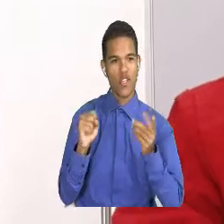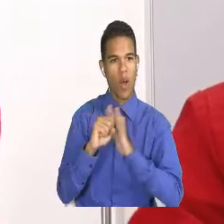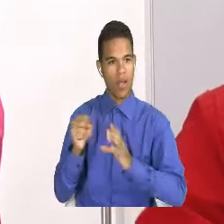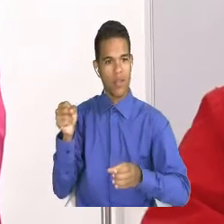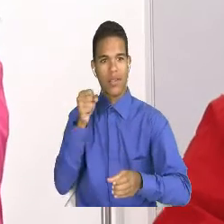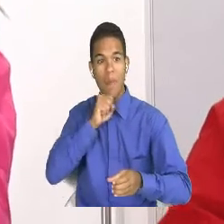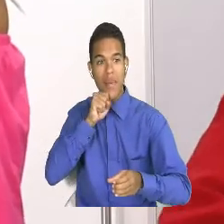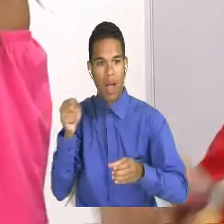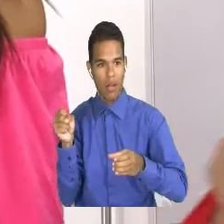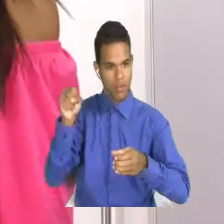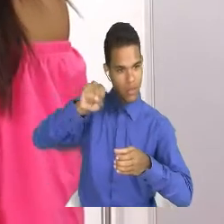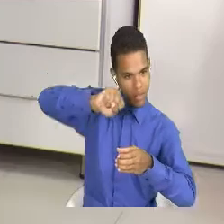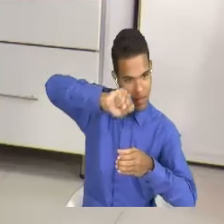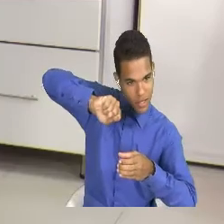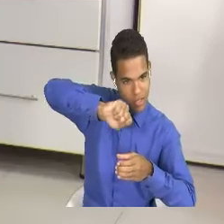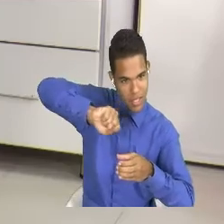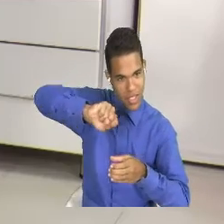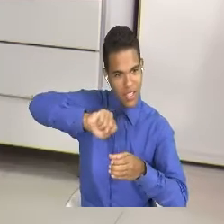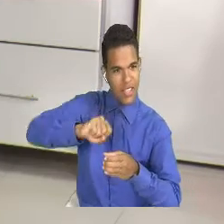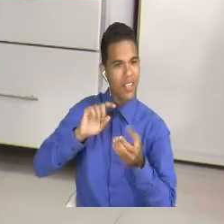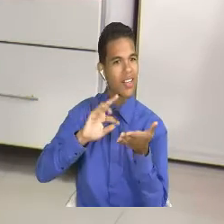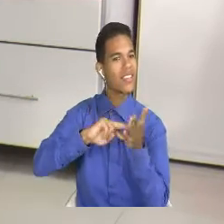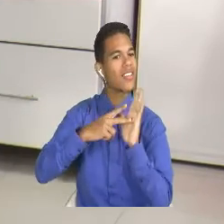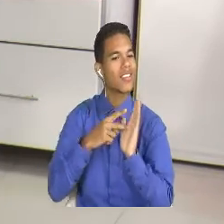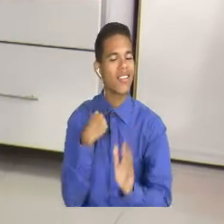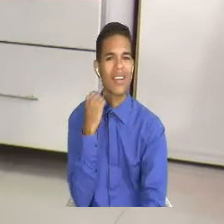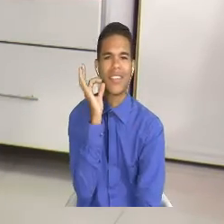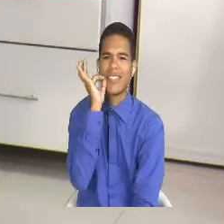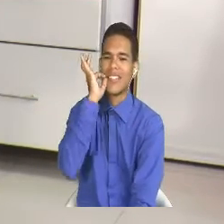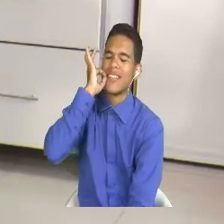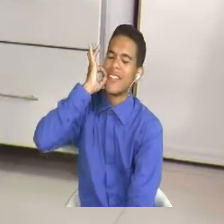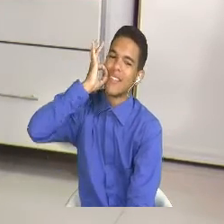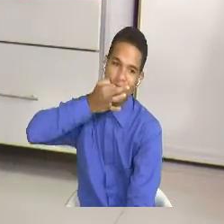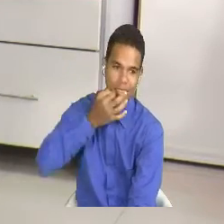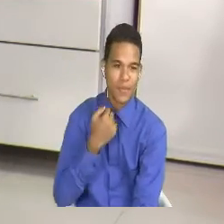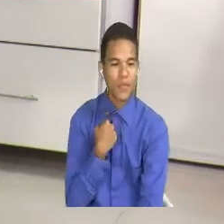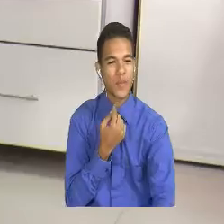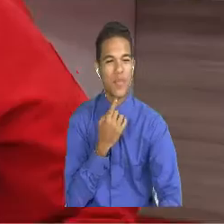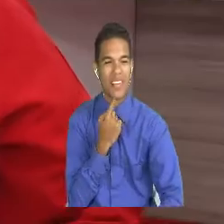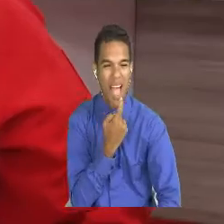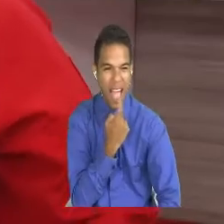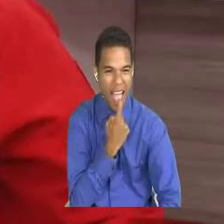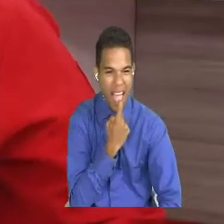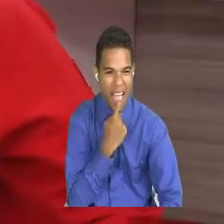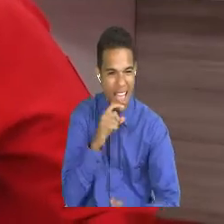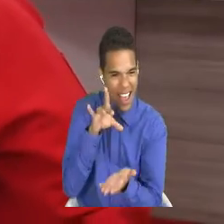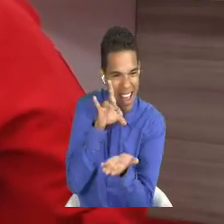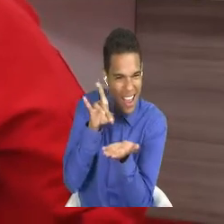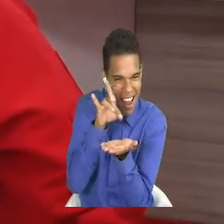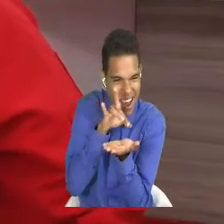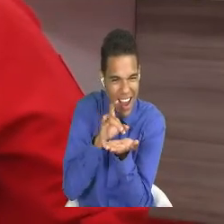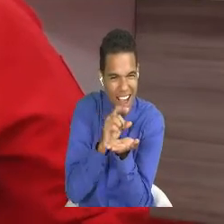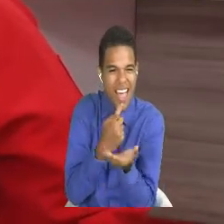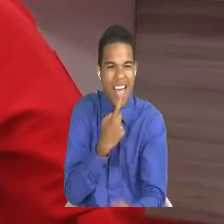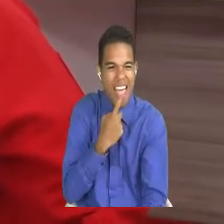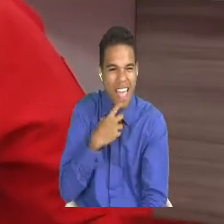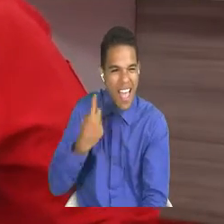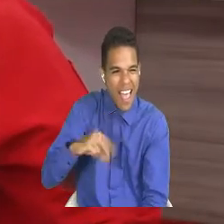Sí, pimienta también lleva. Vale, ¿viste? Pues, por ahí la tiene la cuestión. Sí, acá ya vamos sacando aros de cebolla.